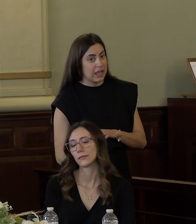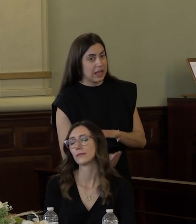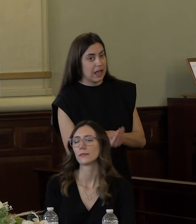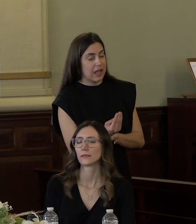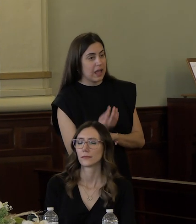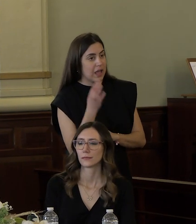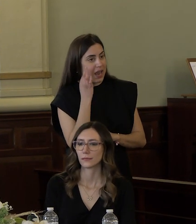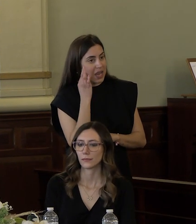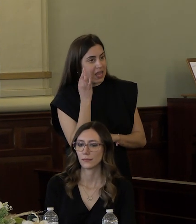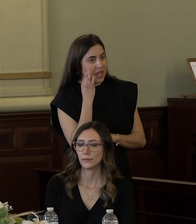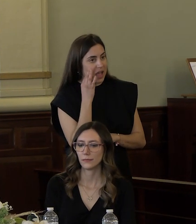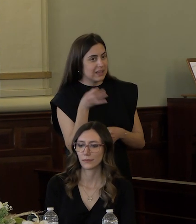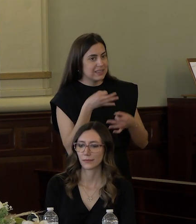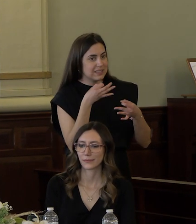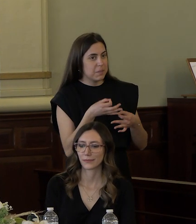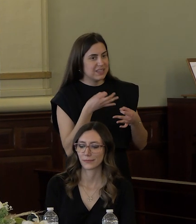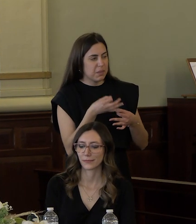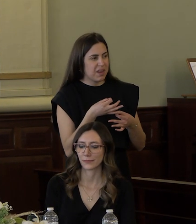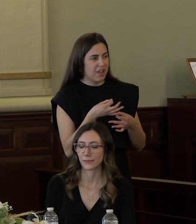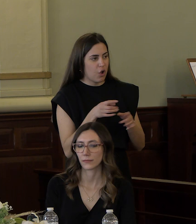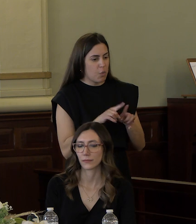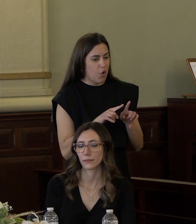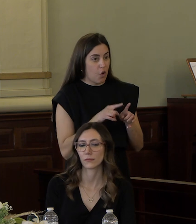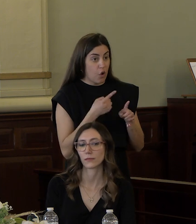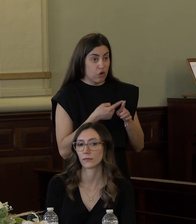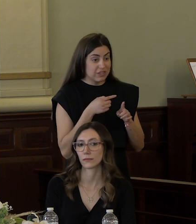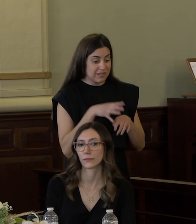se pega a las narices todo lo que coge.